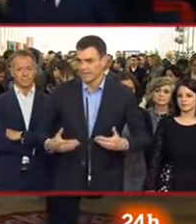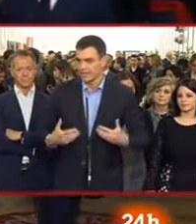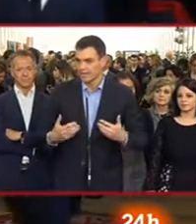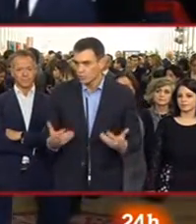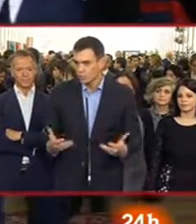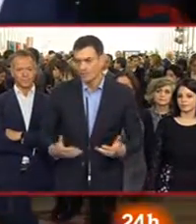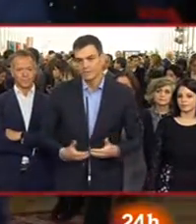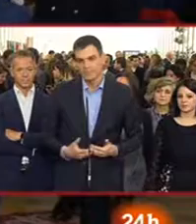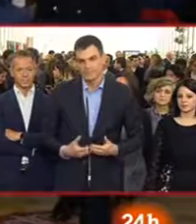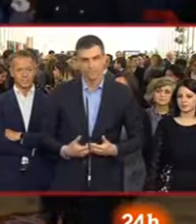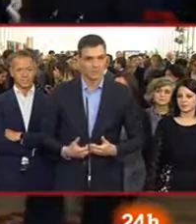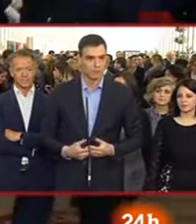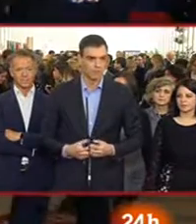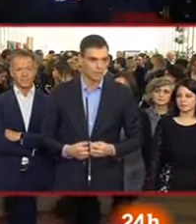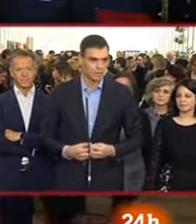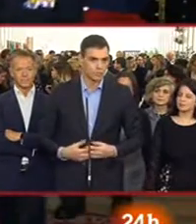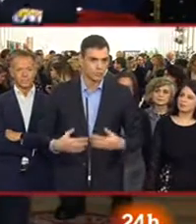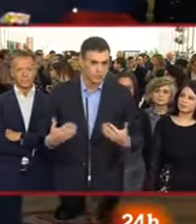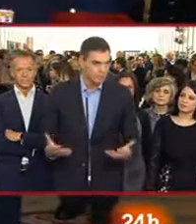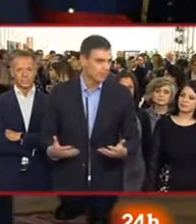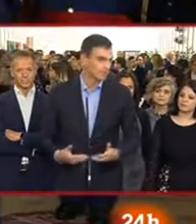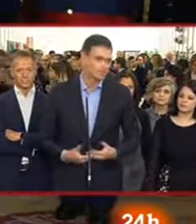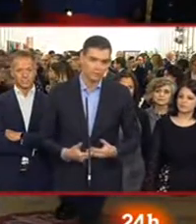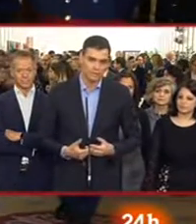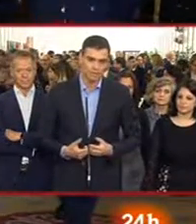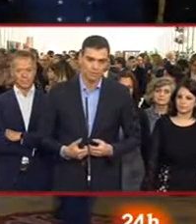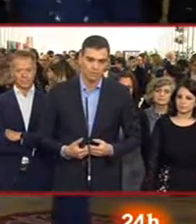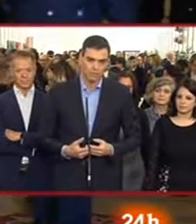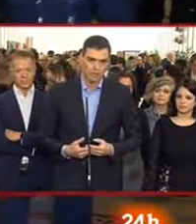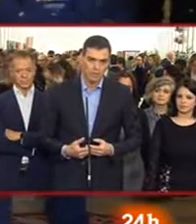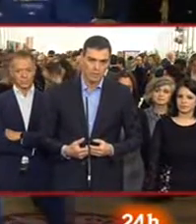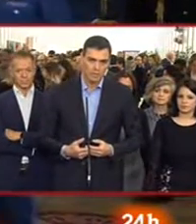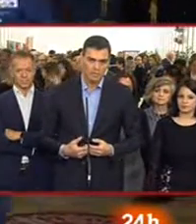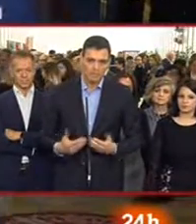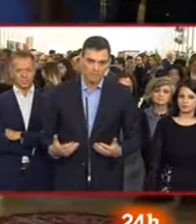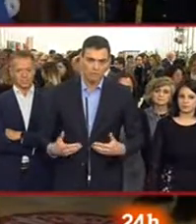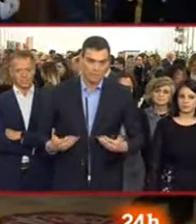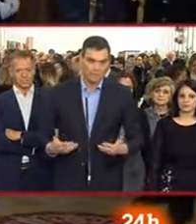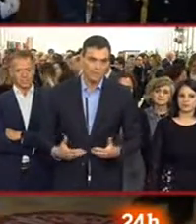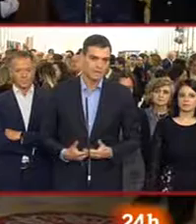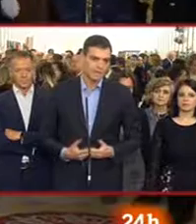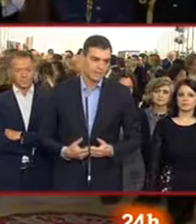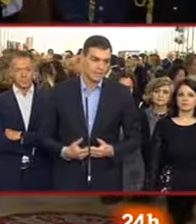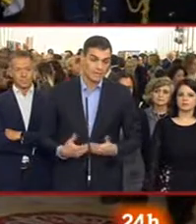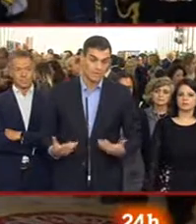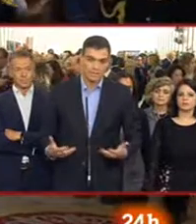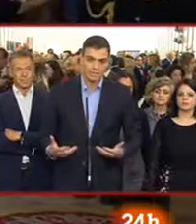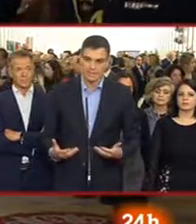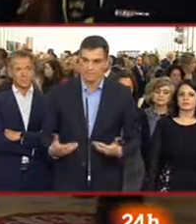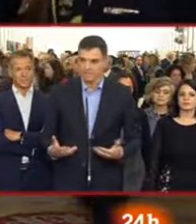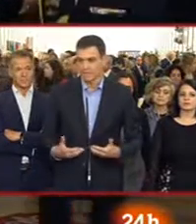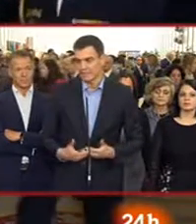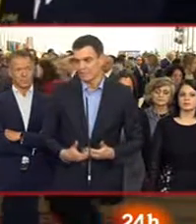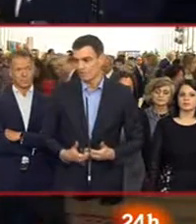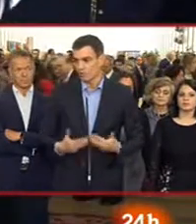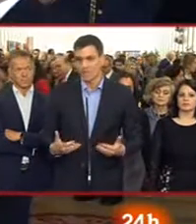sacar una lectura de estos 39 años positiva de la Constitución, pero también autocrítica, y ser conscientes de que